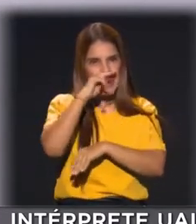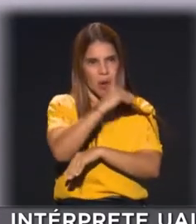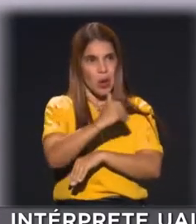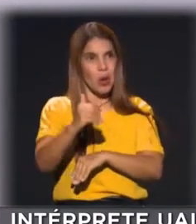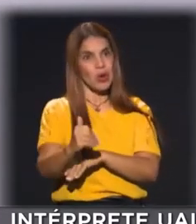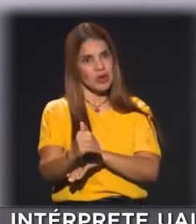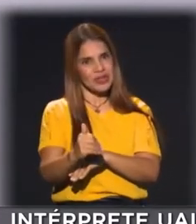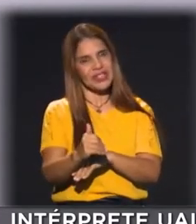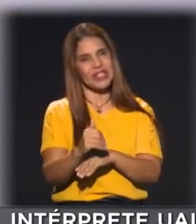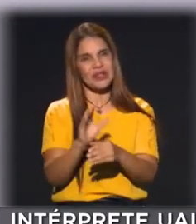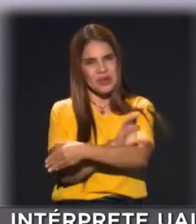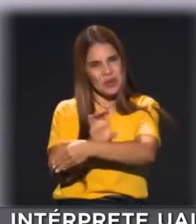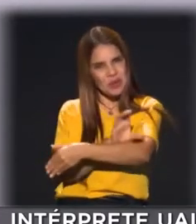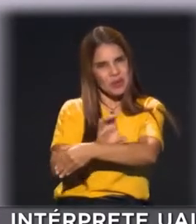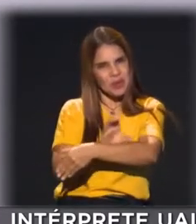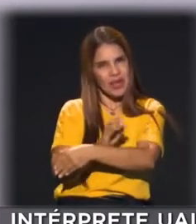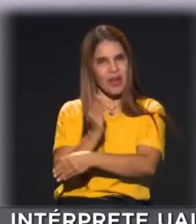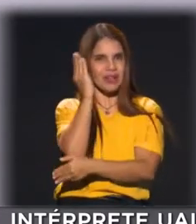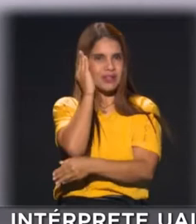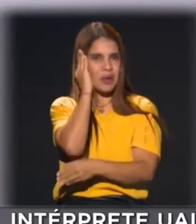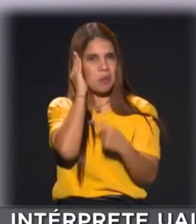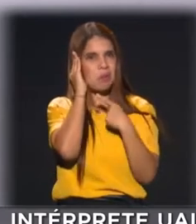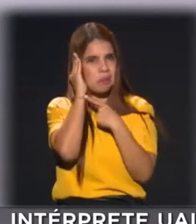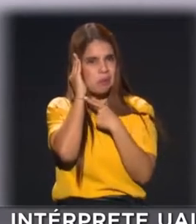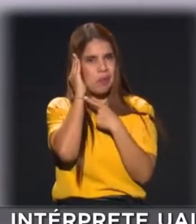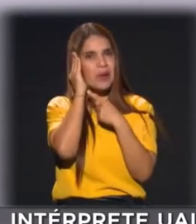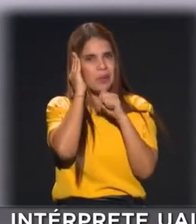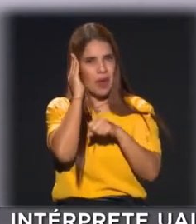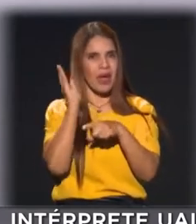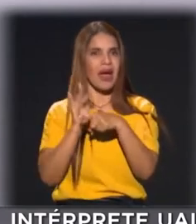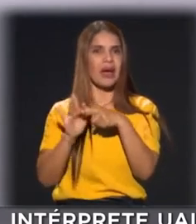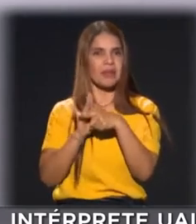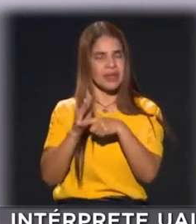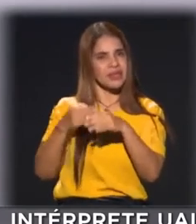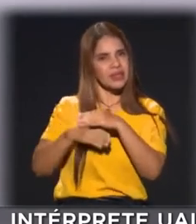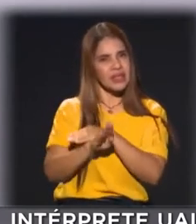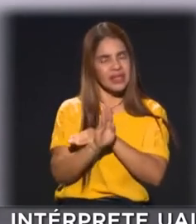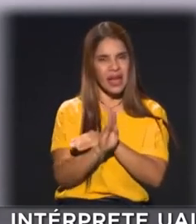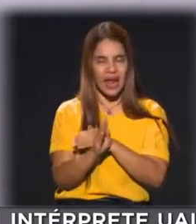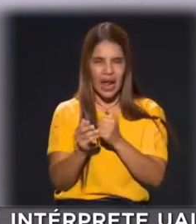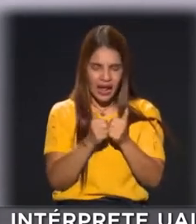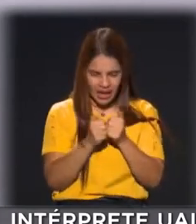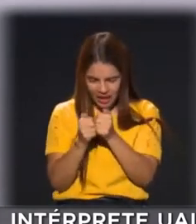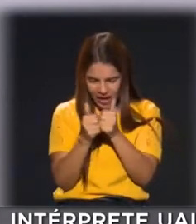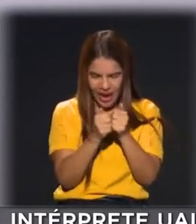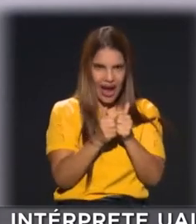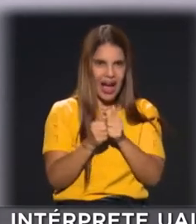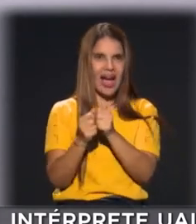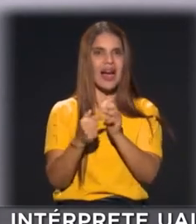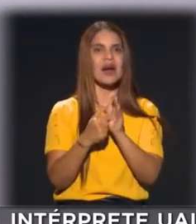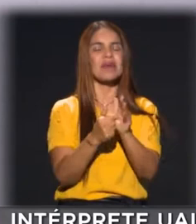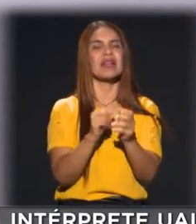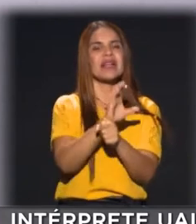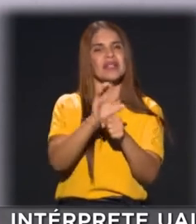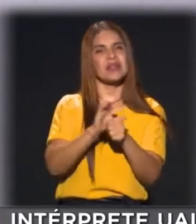por supuesto, con el computador y desde el celular también es fácil tenerlo, van a poder como navegar y conocer esta zona de